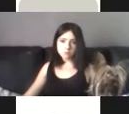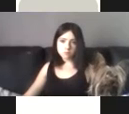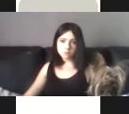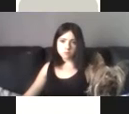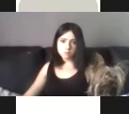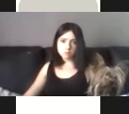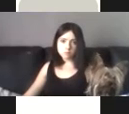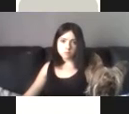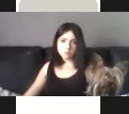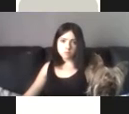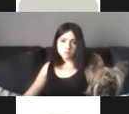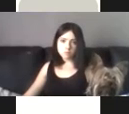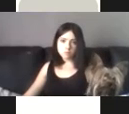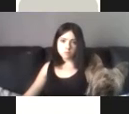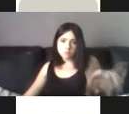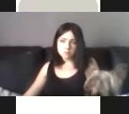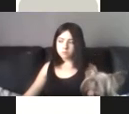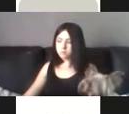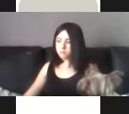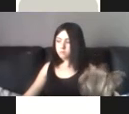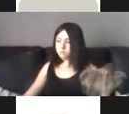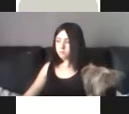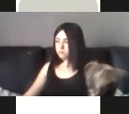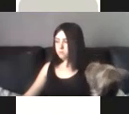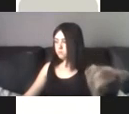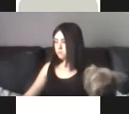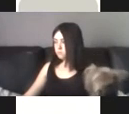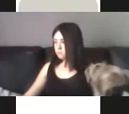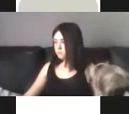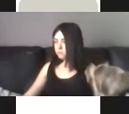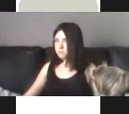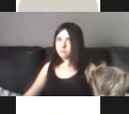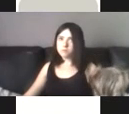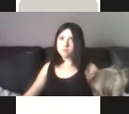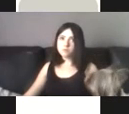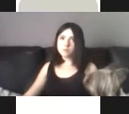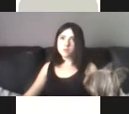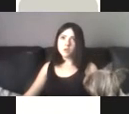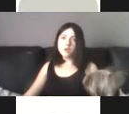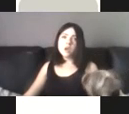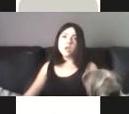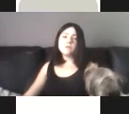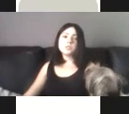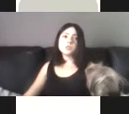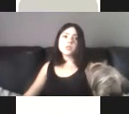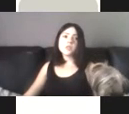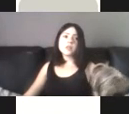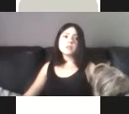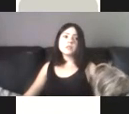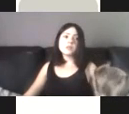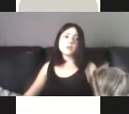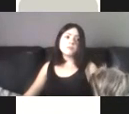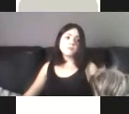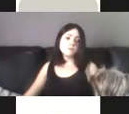la que nosotros obtenemos en el kiosco, en la vuelta a la esquina, toda la prensa escrita, ahora ha sido reemplazada por